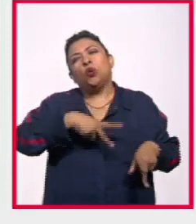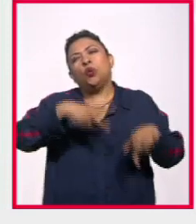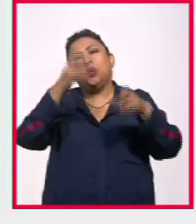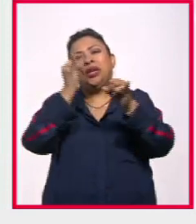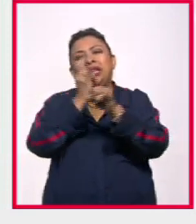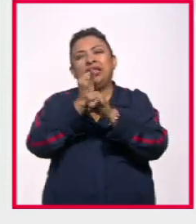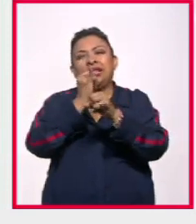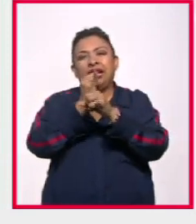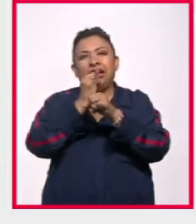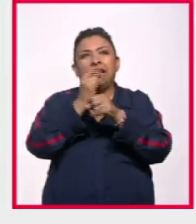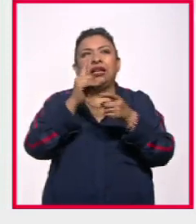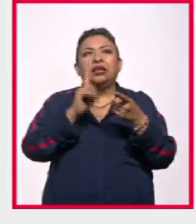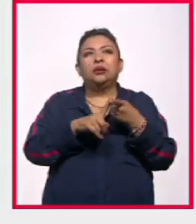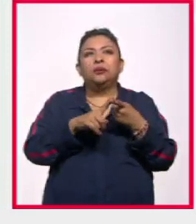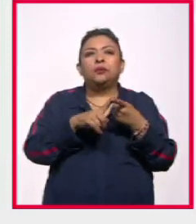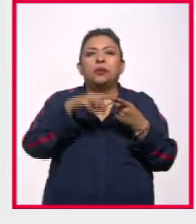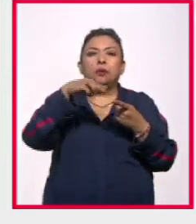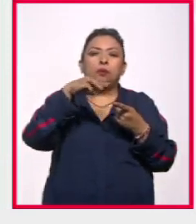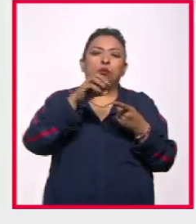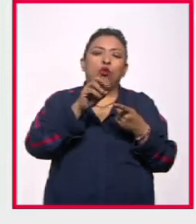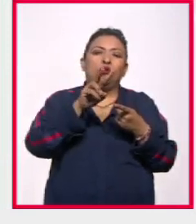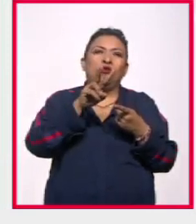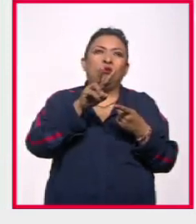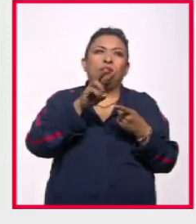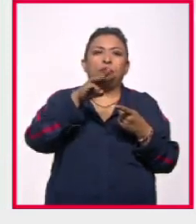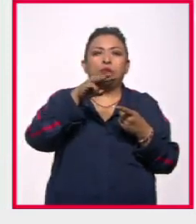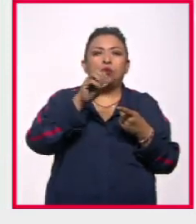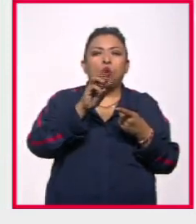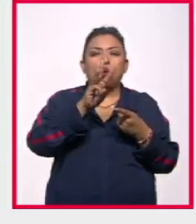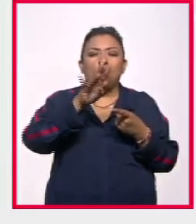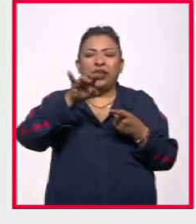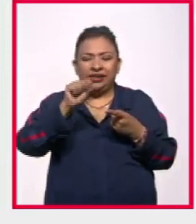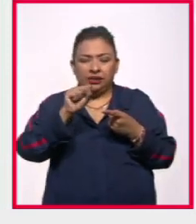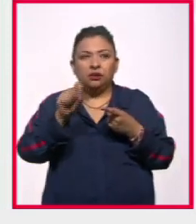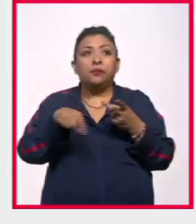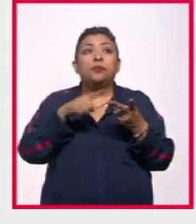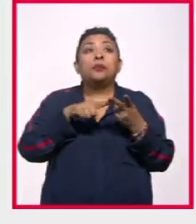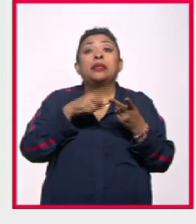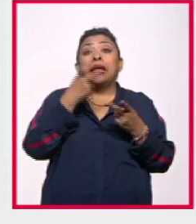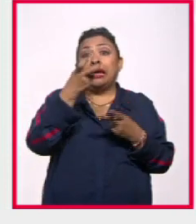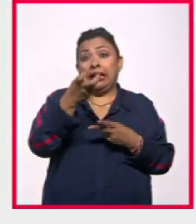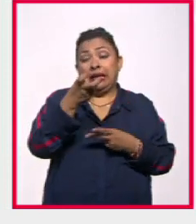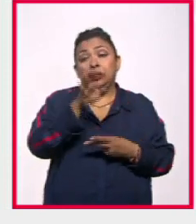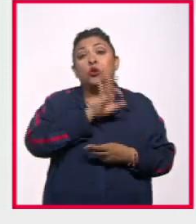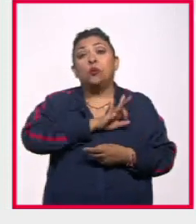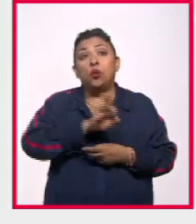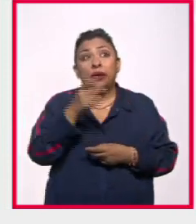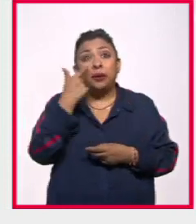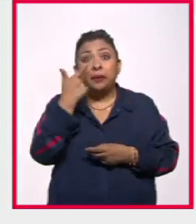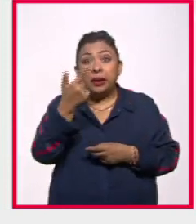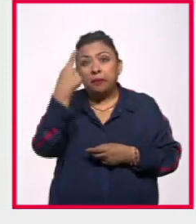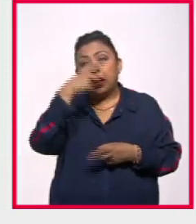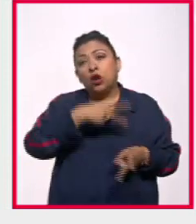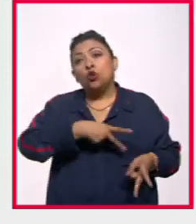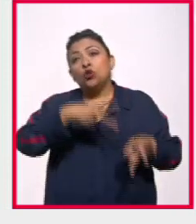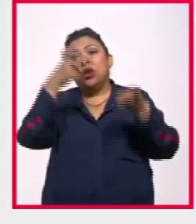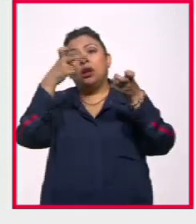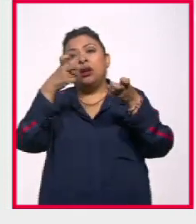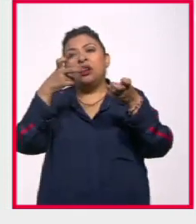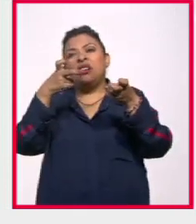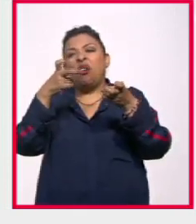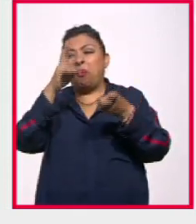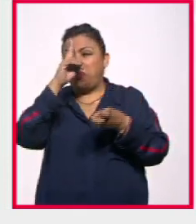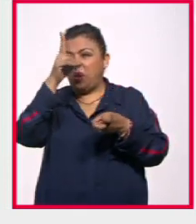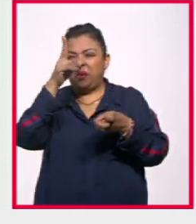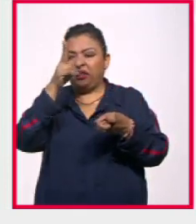en internet como es Movies, con W, Movies, y de esa forma es lo que encontramos para poder romper la